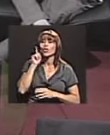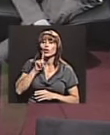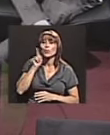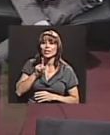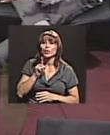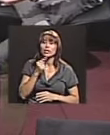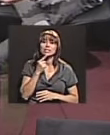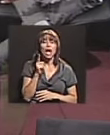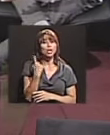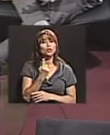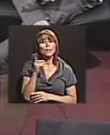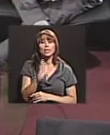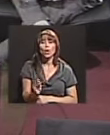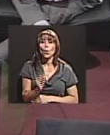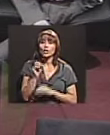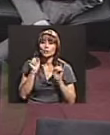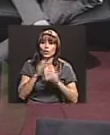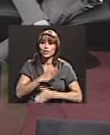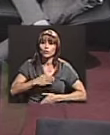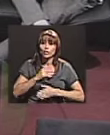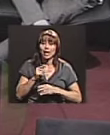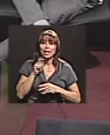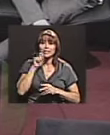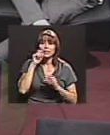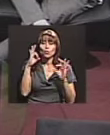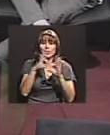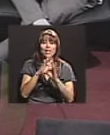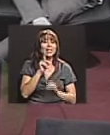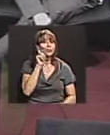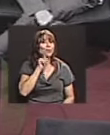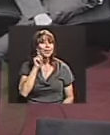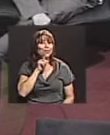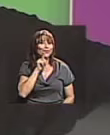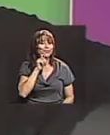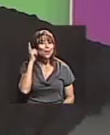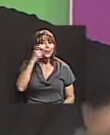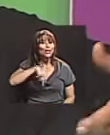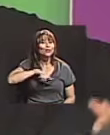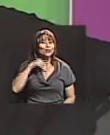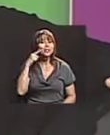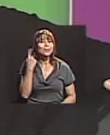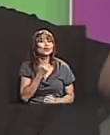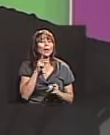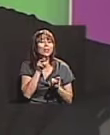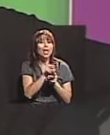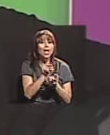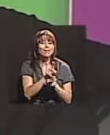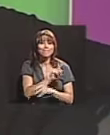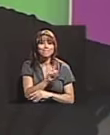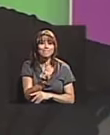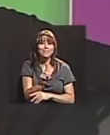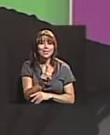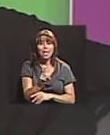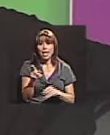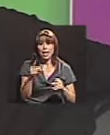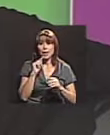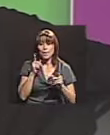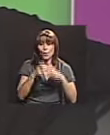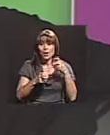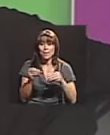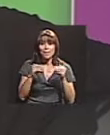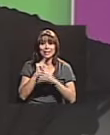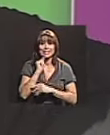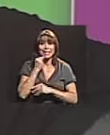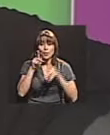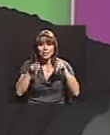los pueden disfrutar la sexualidad eso es un mito la sexualidad porque estamos pensando que es reproductiva y el joven problema más serio del joven es que